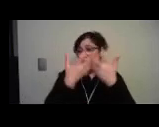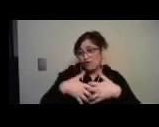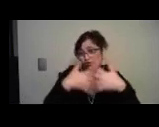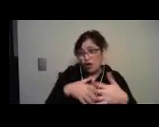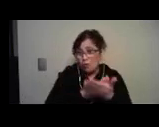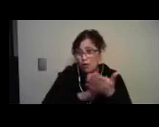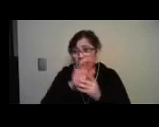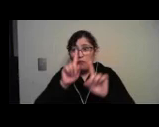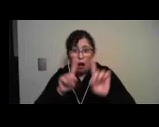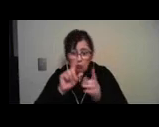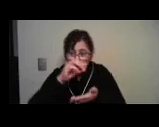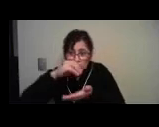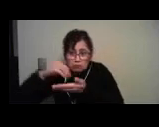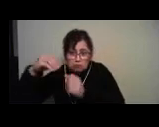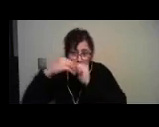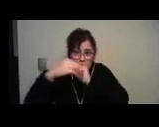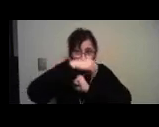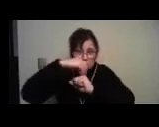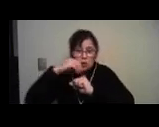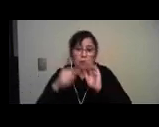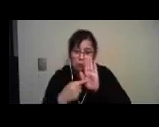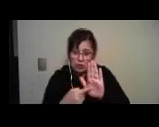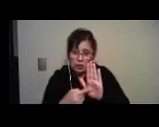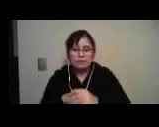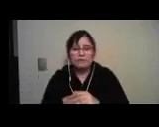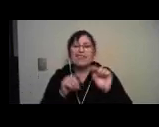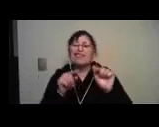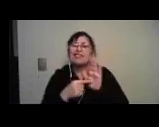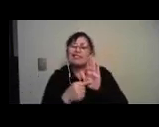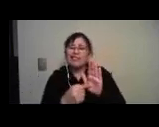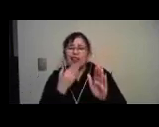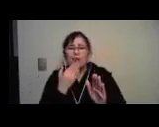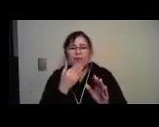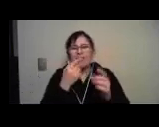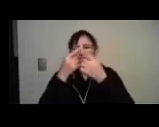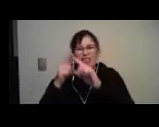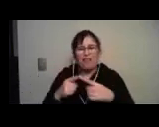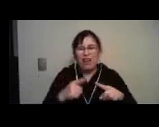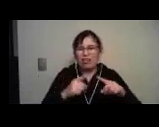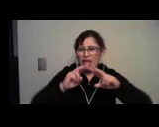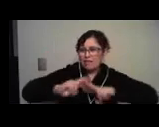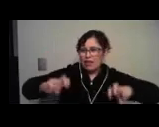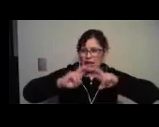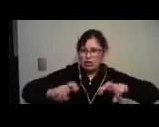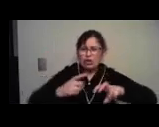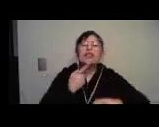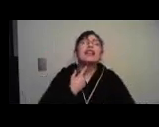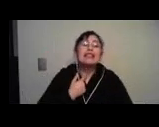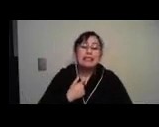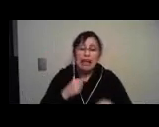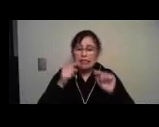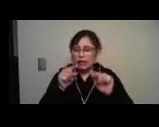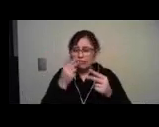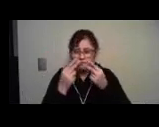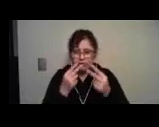Y que en el fondo esto ha reflejado y ha dado para varios estudios interesantes que se han generado en esta línea, ya,